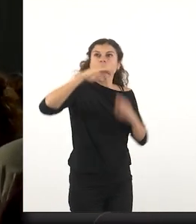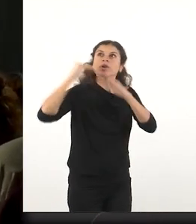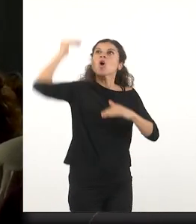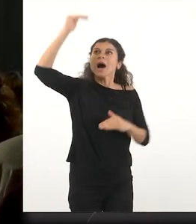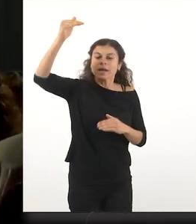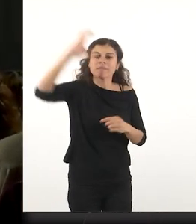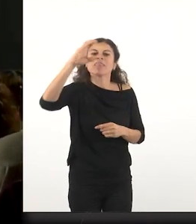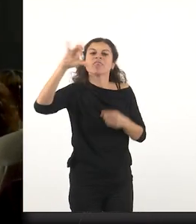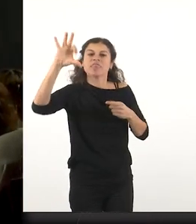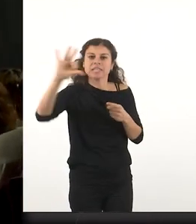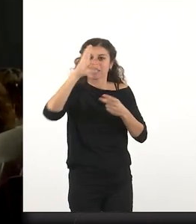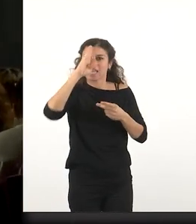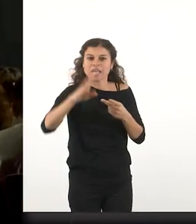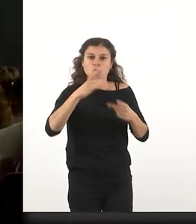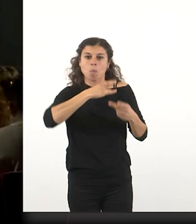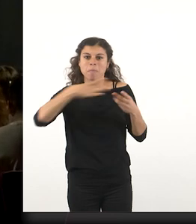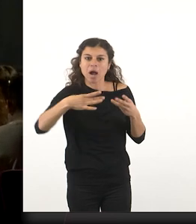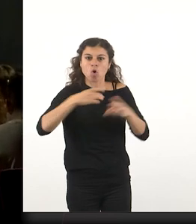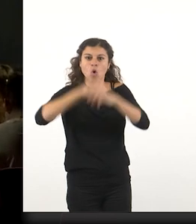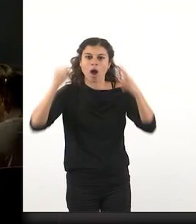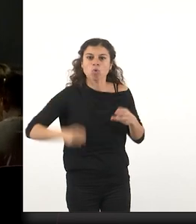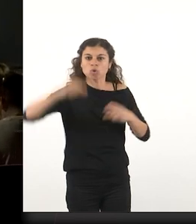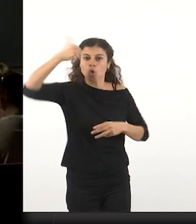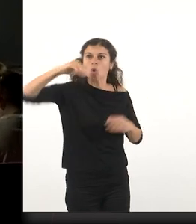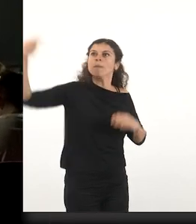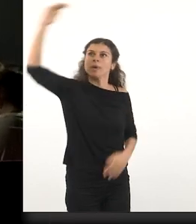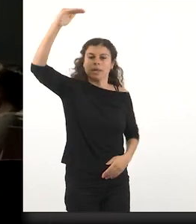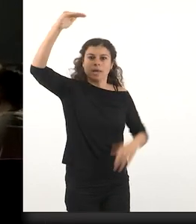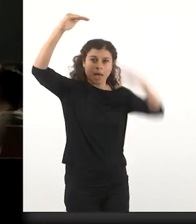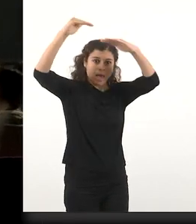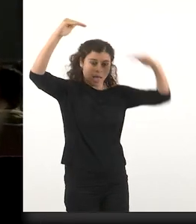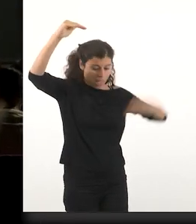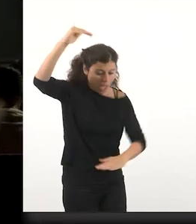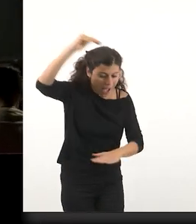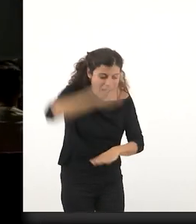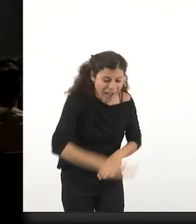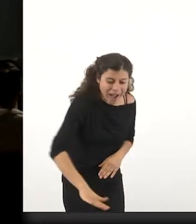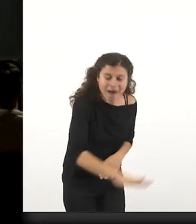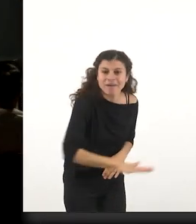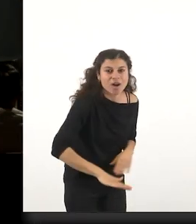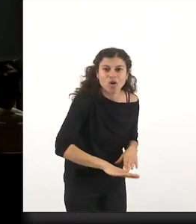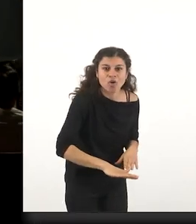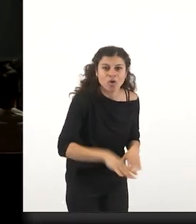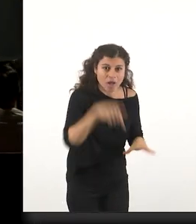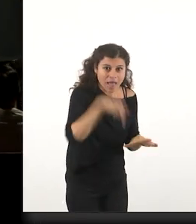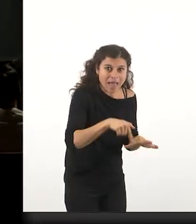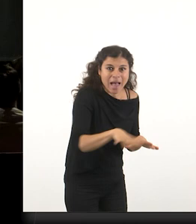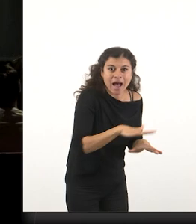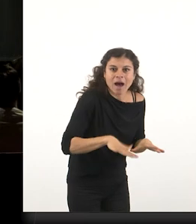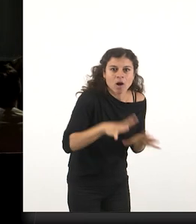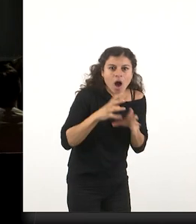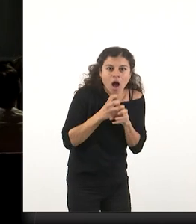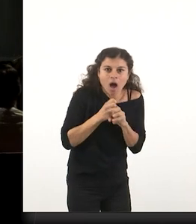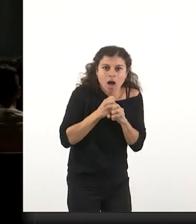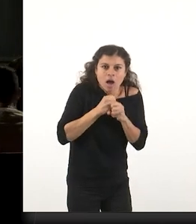clase media, pudiente. Un matrimonio patriarcal capitalista aquí abajo. No es que nos jodan poquito la vida, cariño. Aquí abajo nos